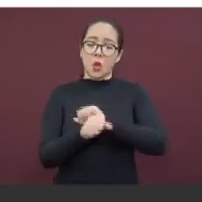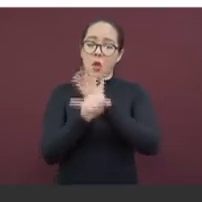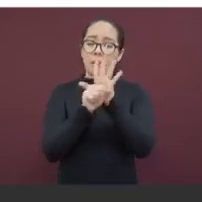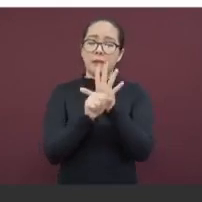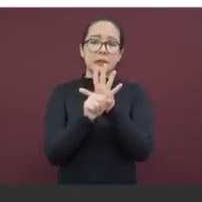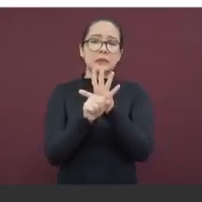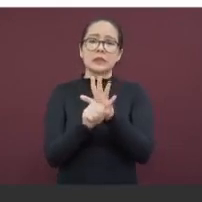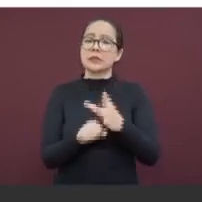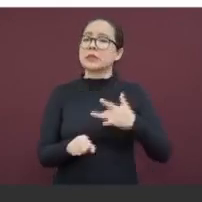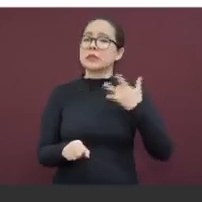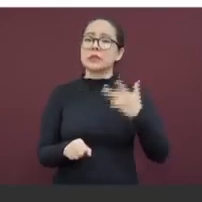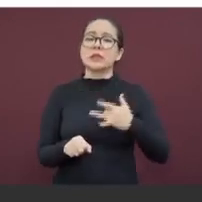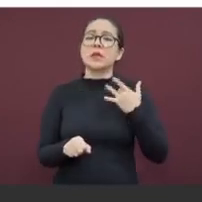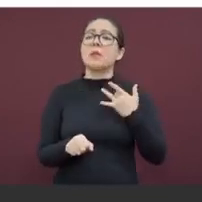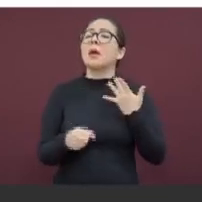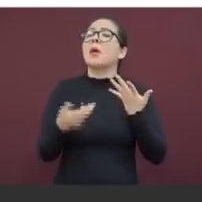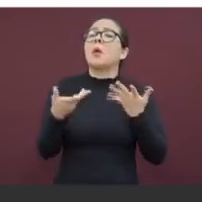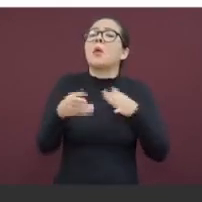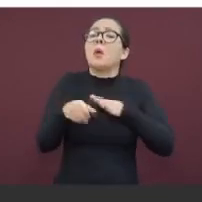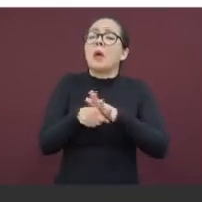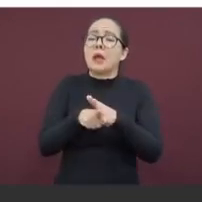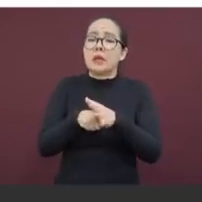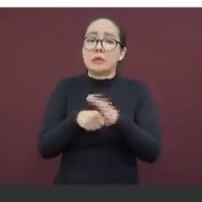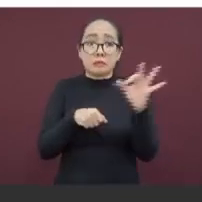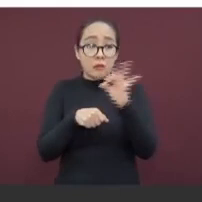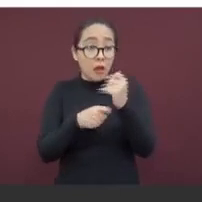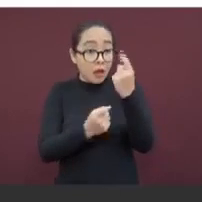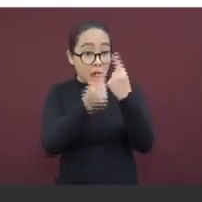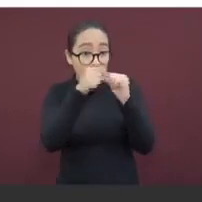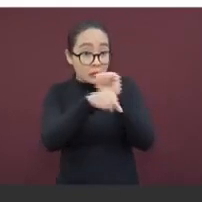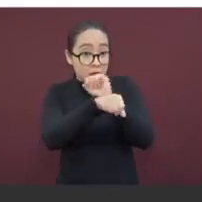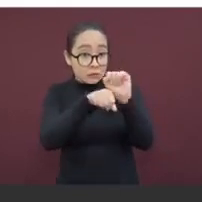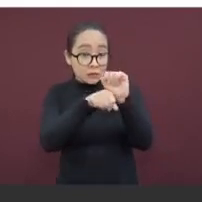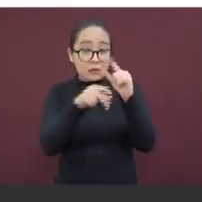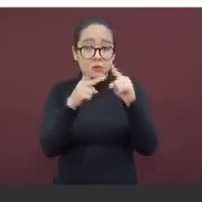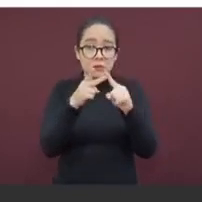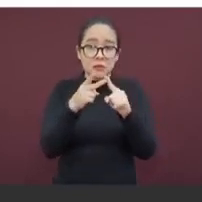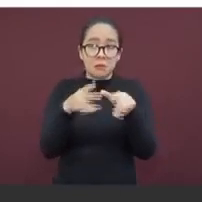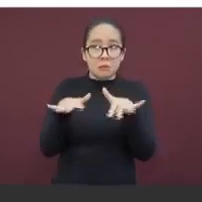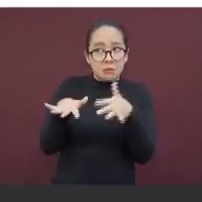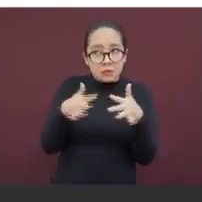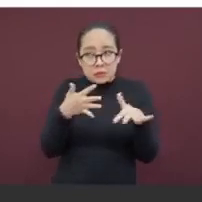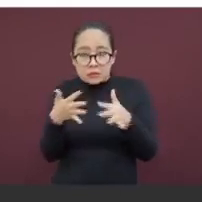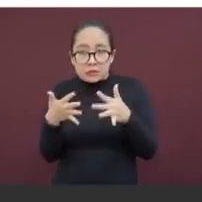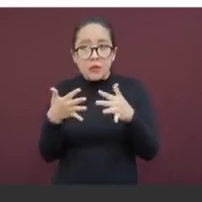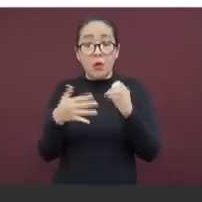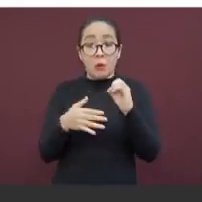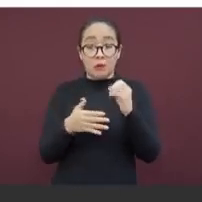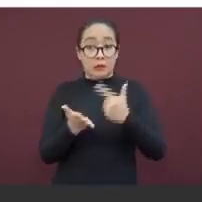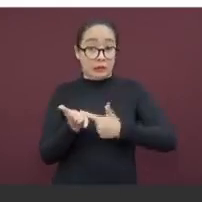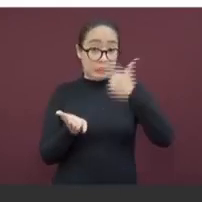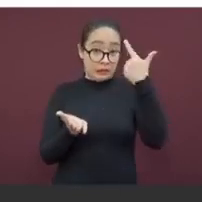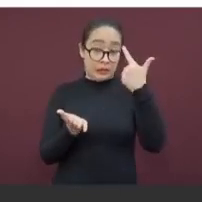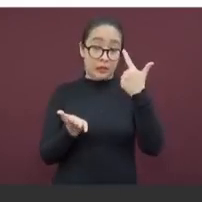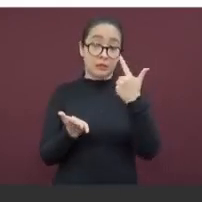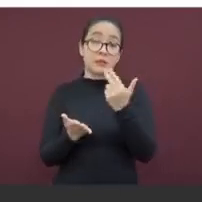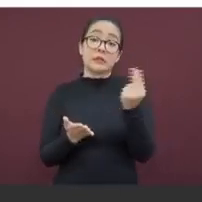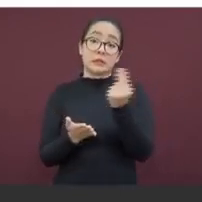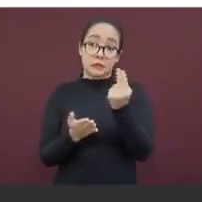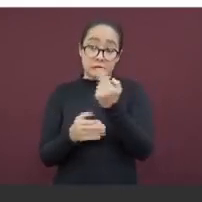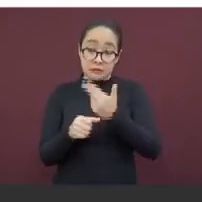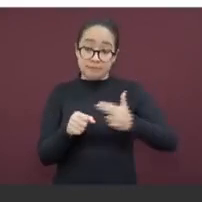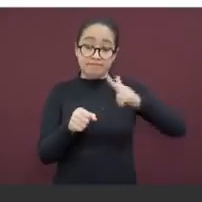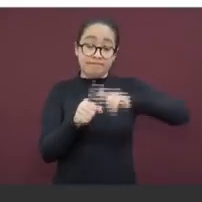se puede presentar con síntomas leves moderados o tener complicaciones y requerir hospitalización